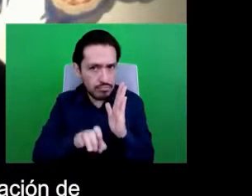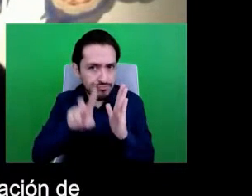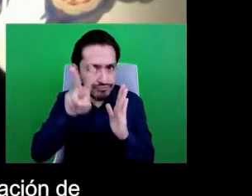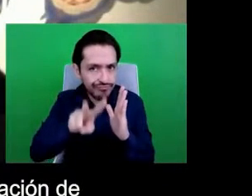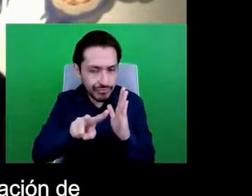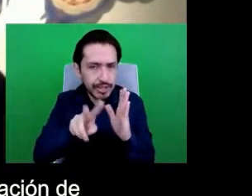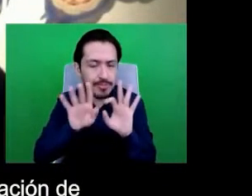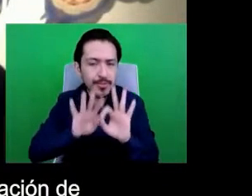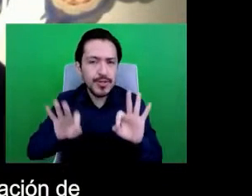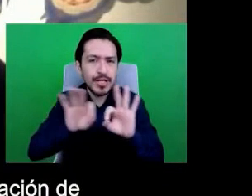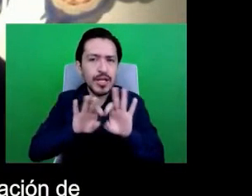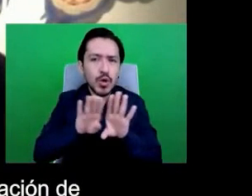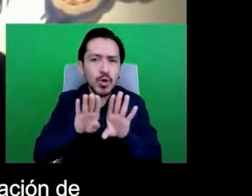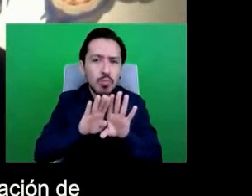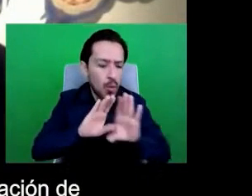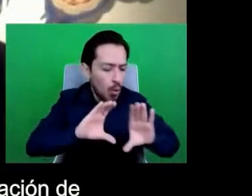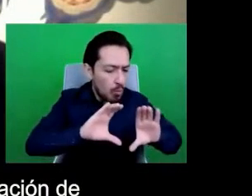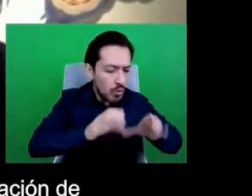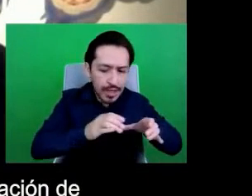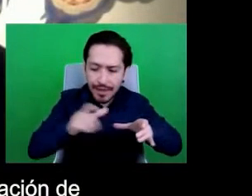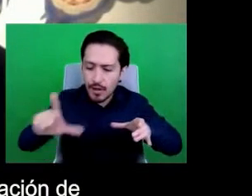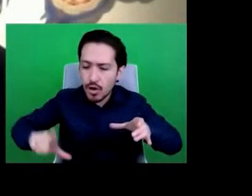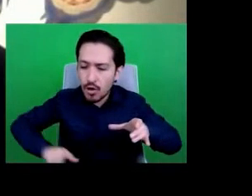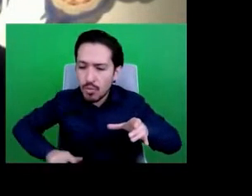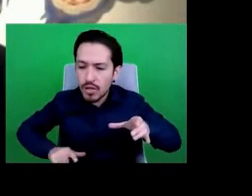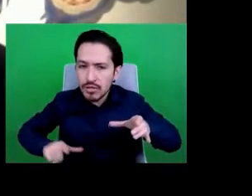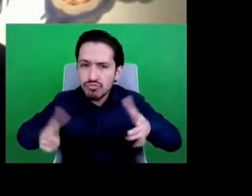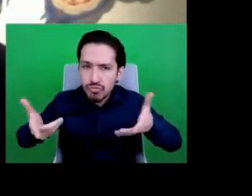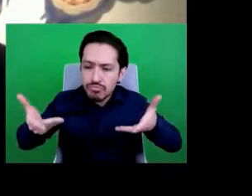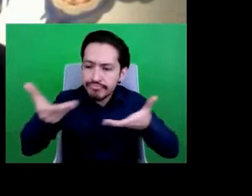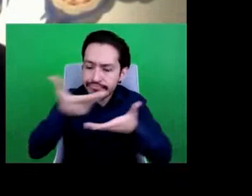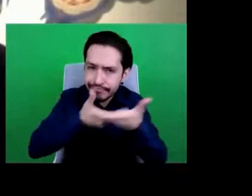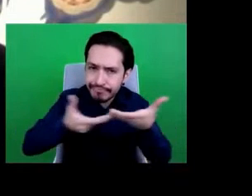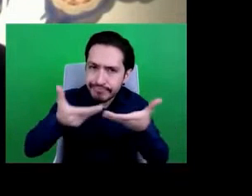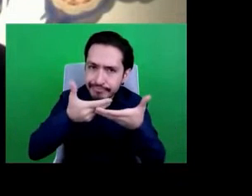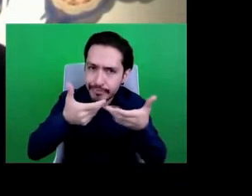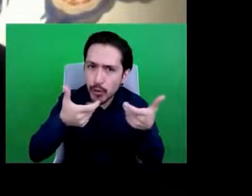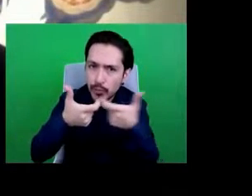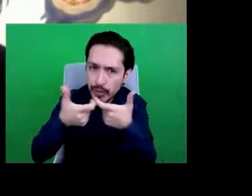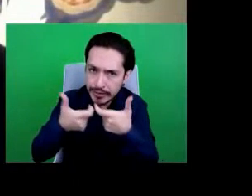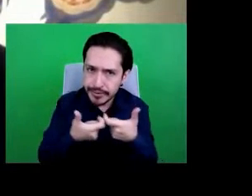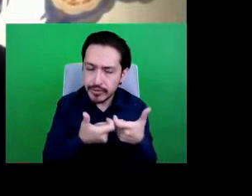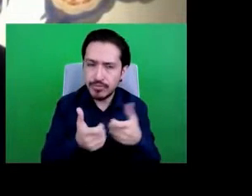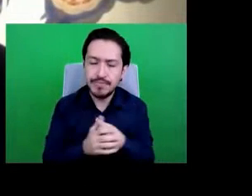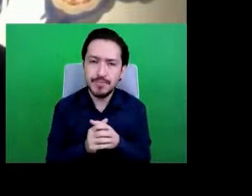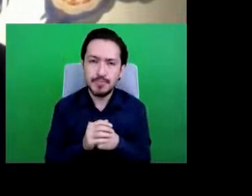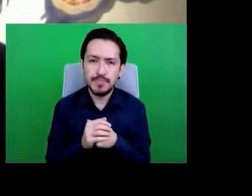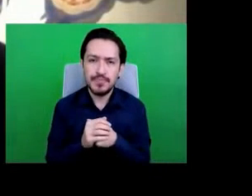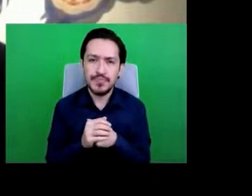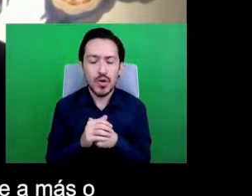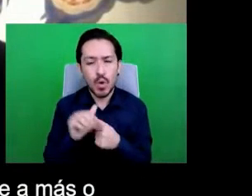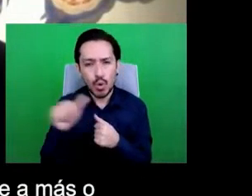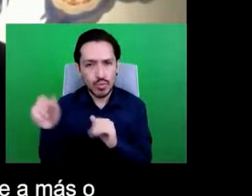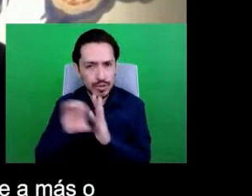gobierno o comunidad a nivel muy simple, a nivel local. Ahora les compartiré otro ejemplo. En Indonesia